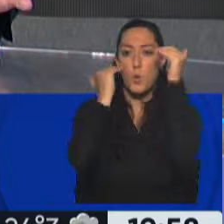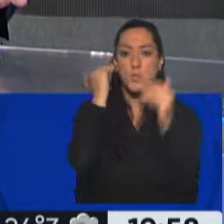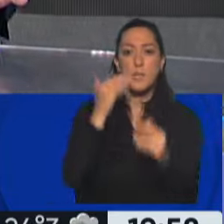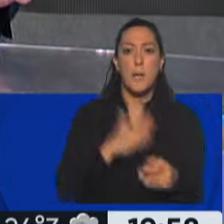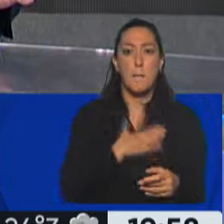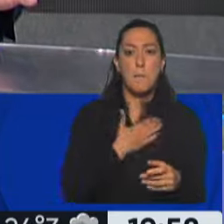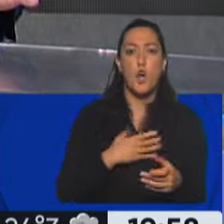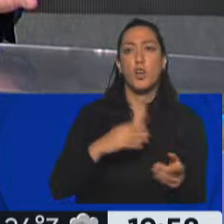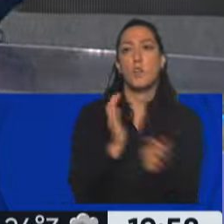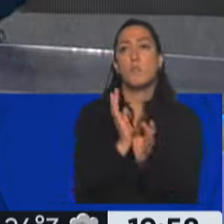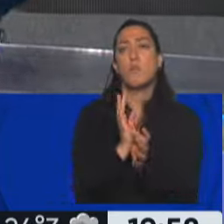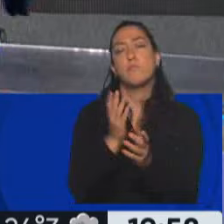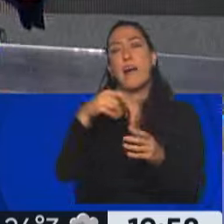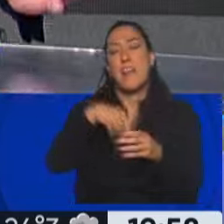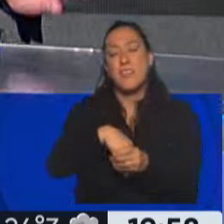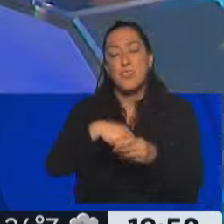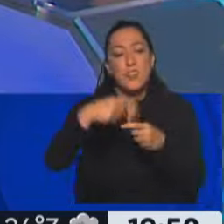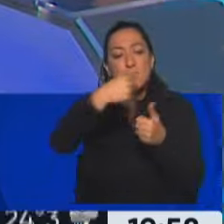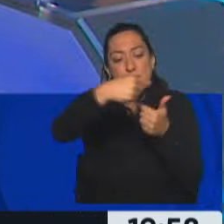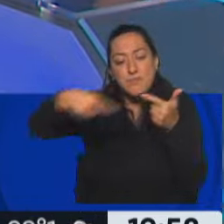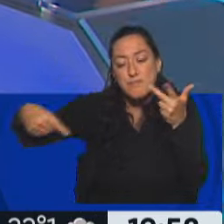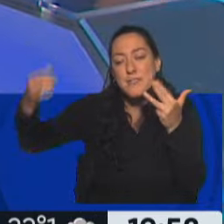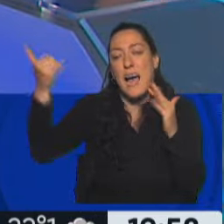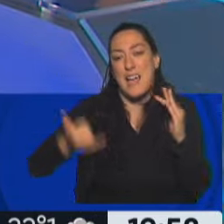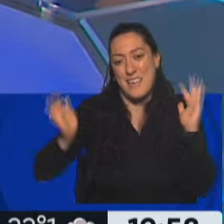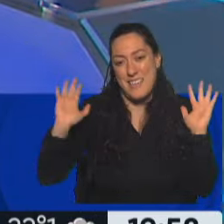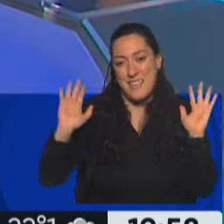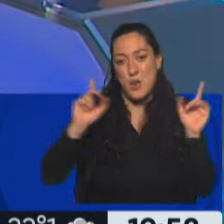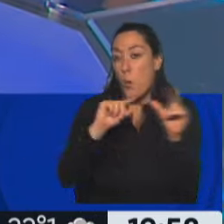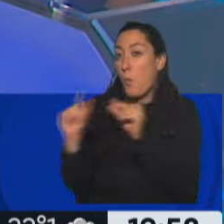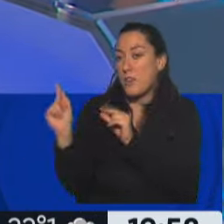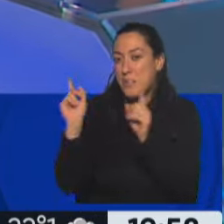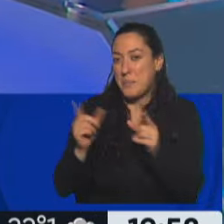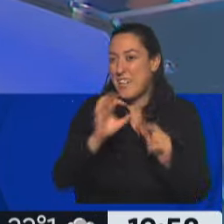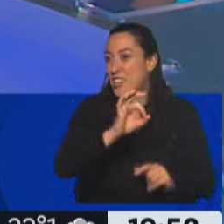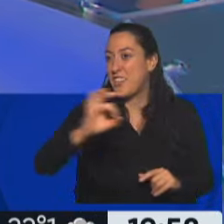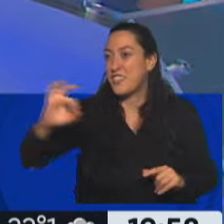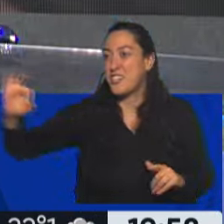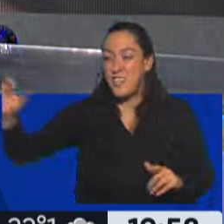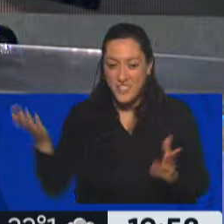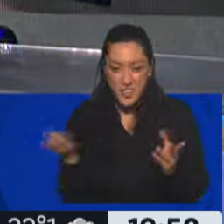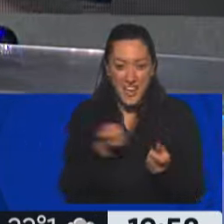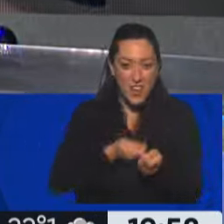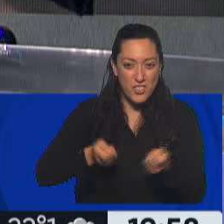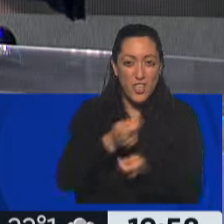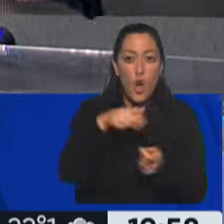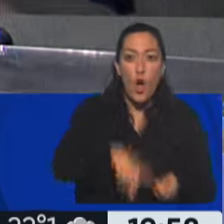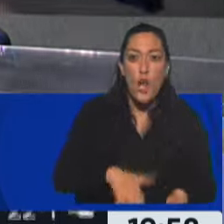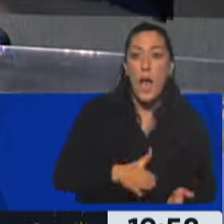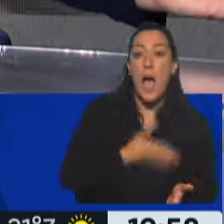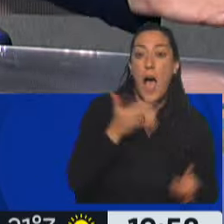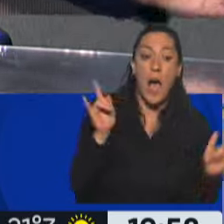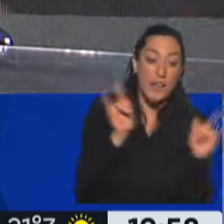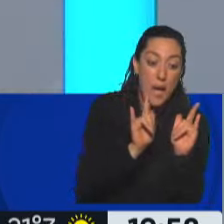diferentes caras. Sí, bueno, diferentes números. Y números también. Y números también. Ceros. Bueno, número. Y aparte, los que hoy se aman,